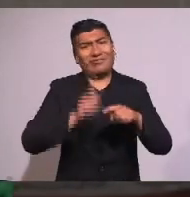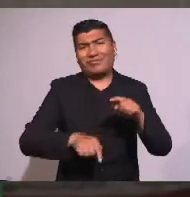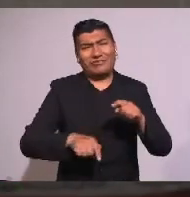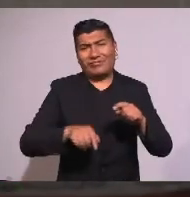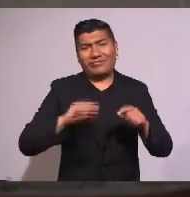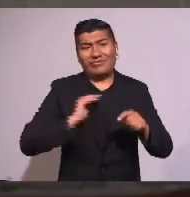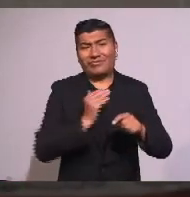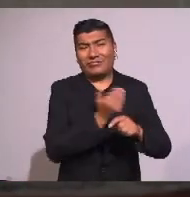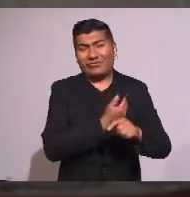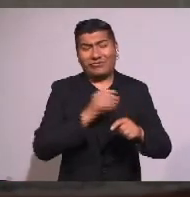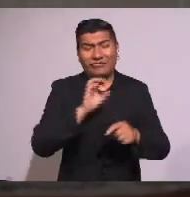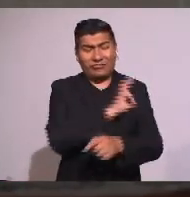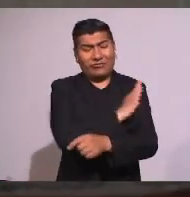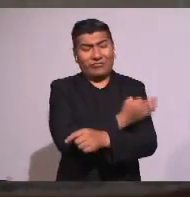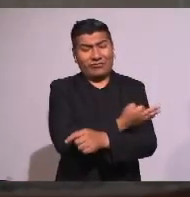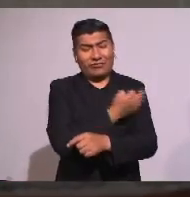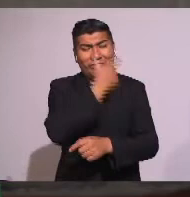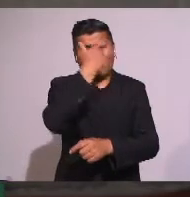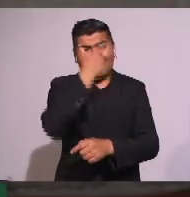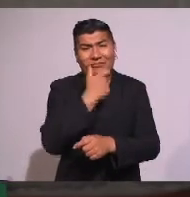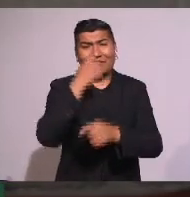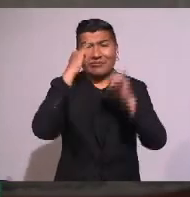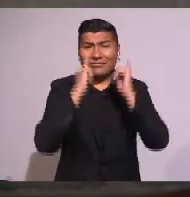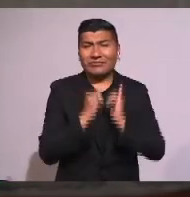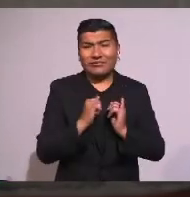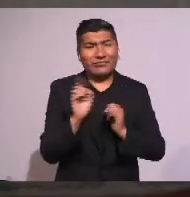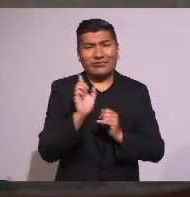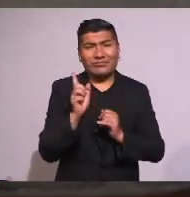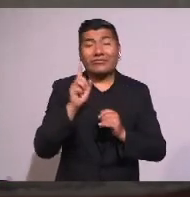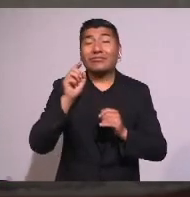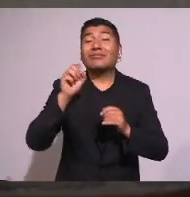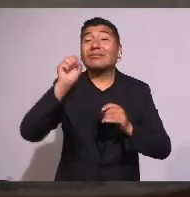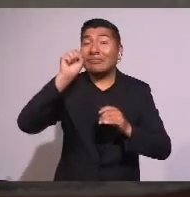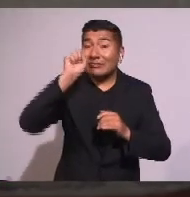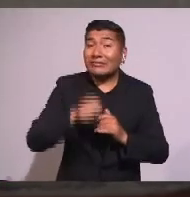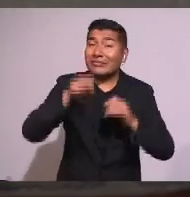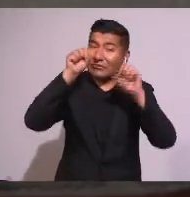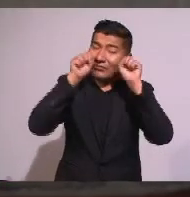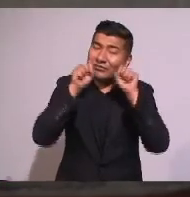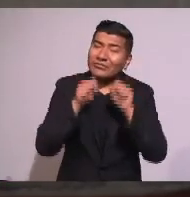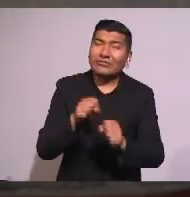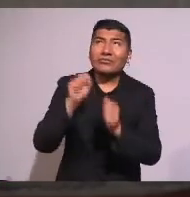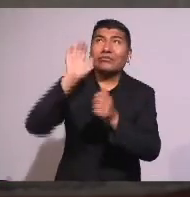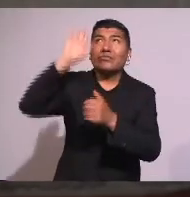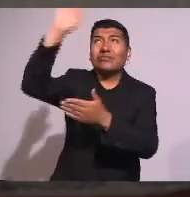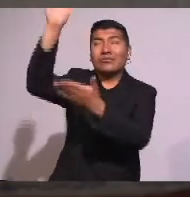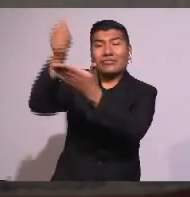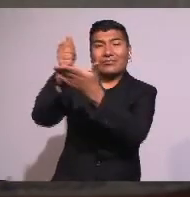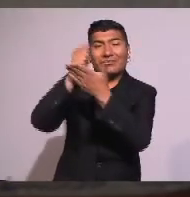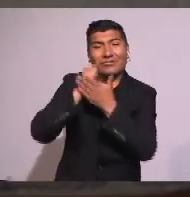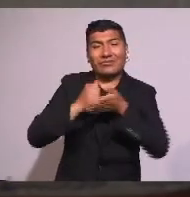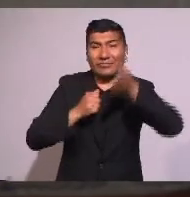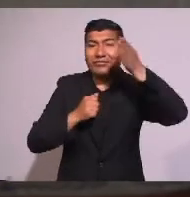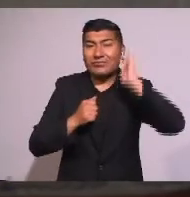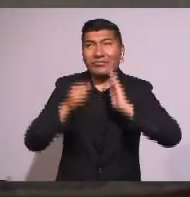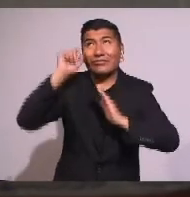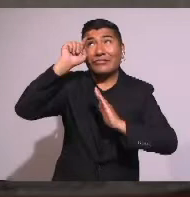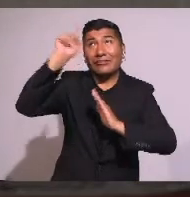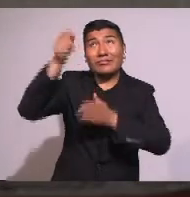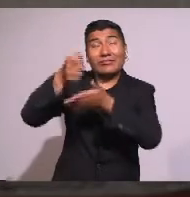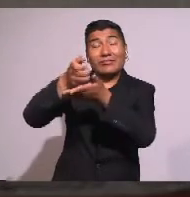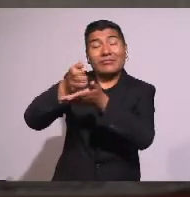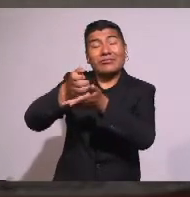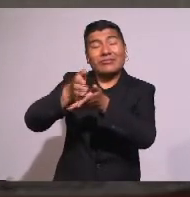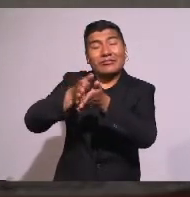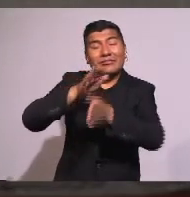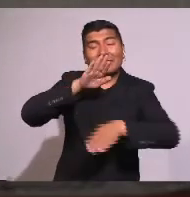con nuestras solas fuerzas. Pero sí podemos con la ayuda de Dios, porque Dios camina